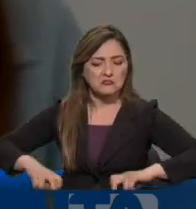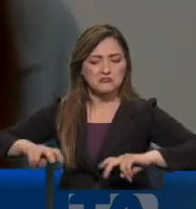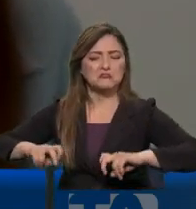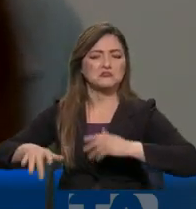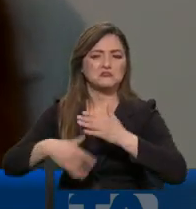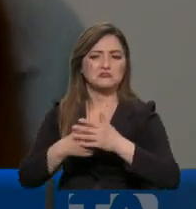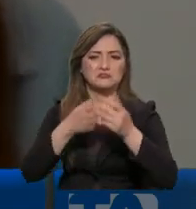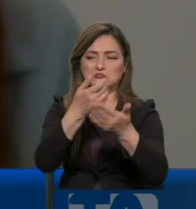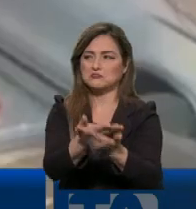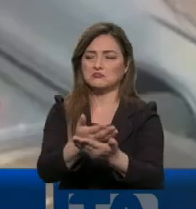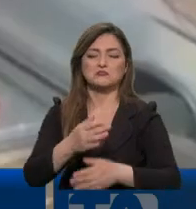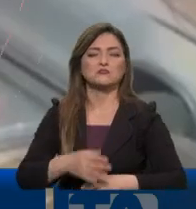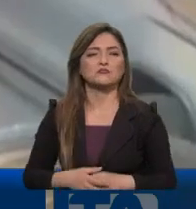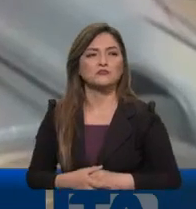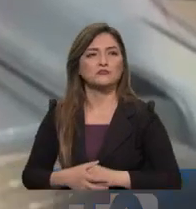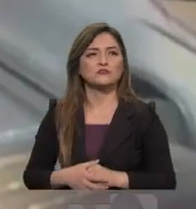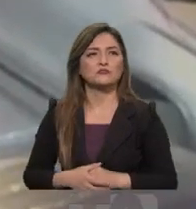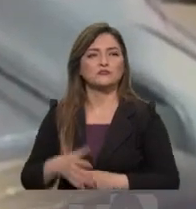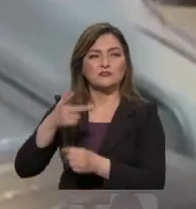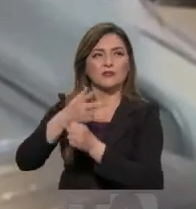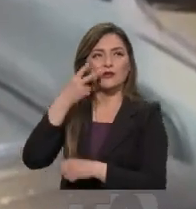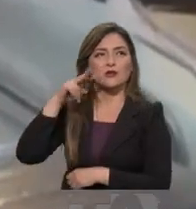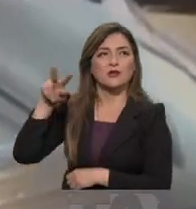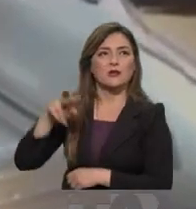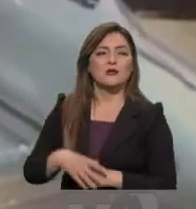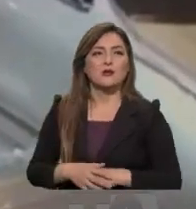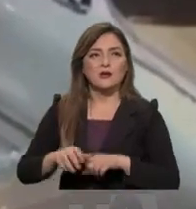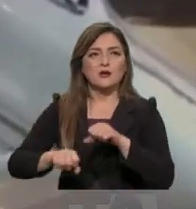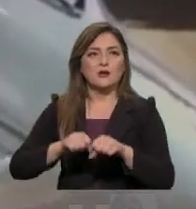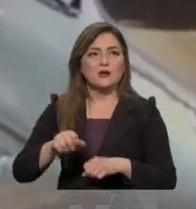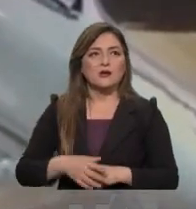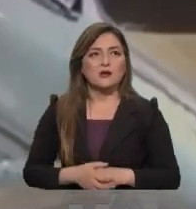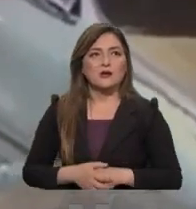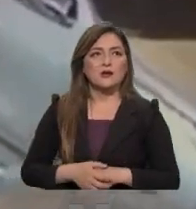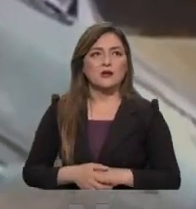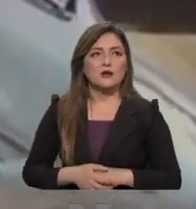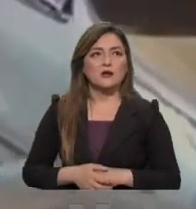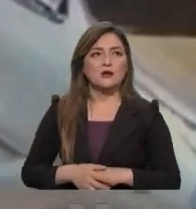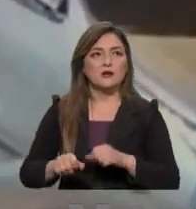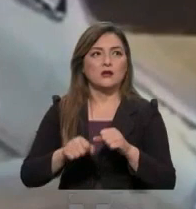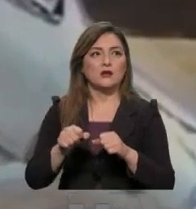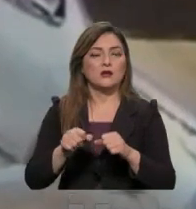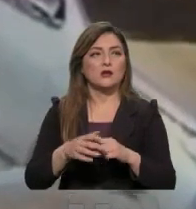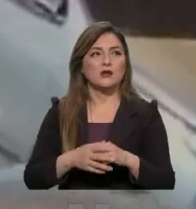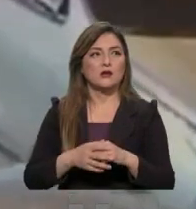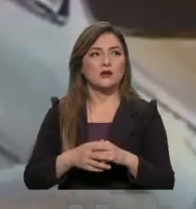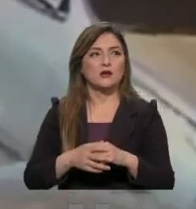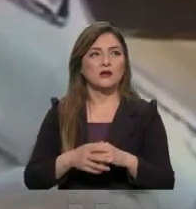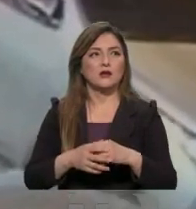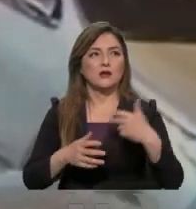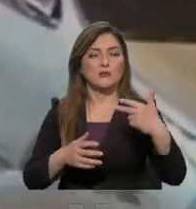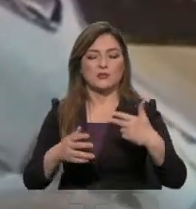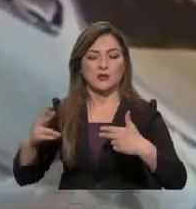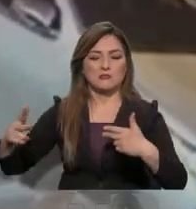premia, las hemos presentado. En este video se puede ver cómo el conductor, el día del accidente, invade vía e impacta a Felipe